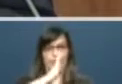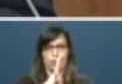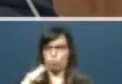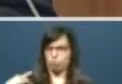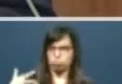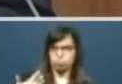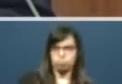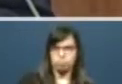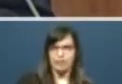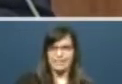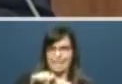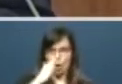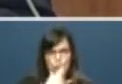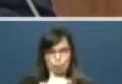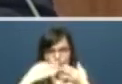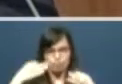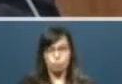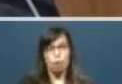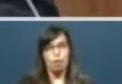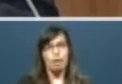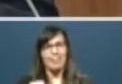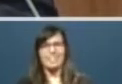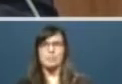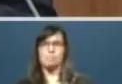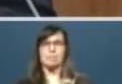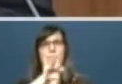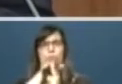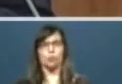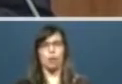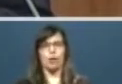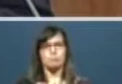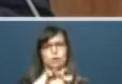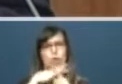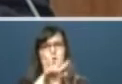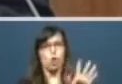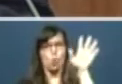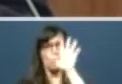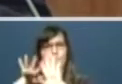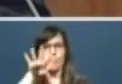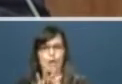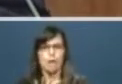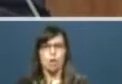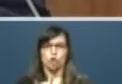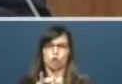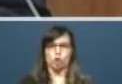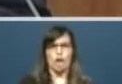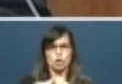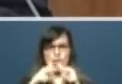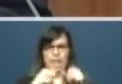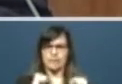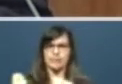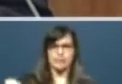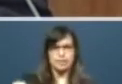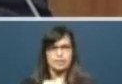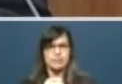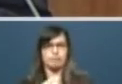y en españa estamos viviendo un momento complejo y apasionante de fuertes tensiones sociales e importantes